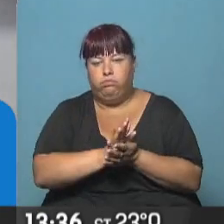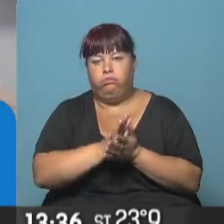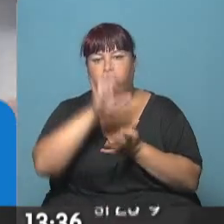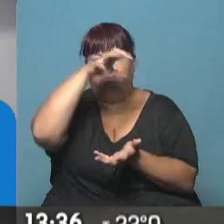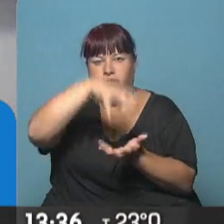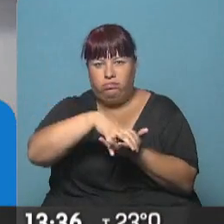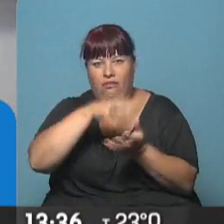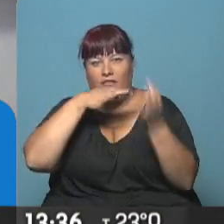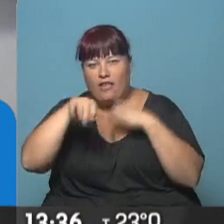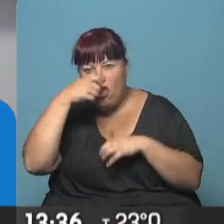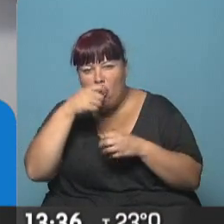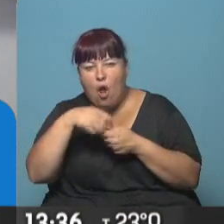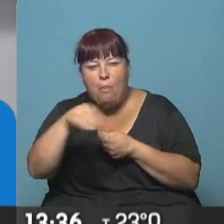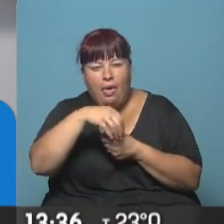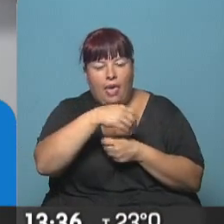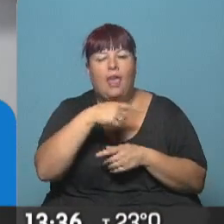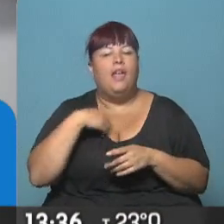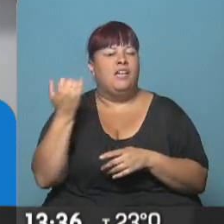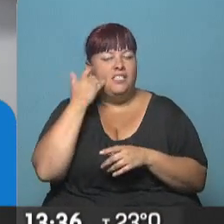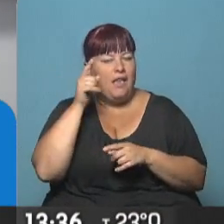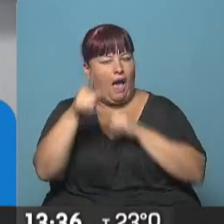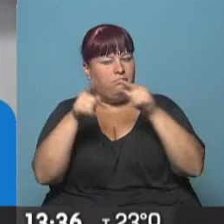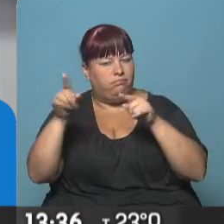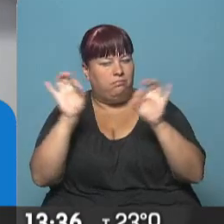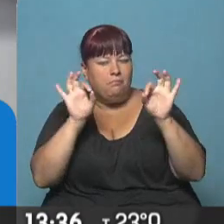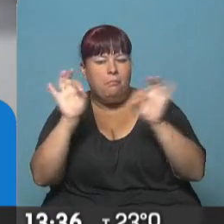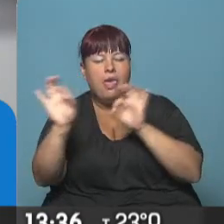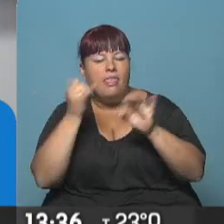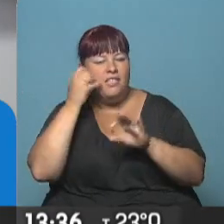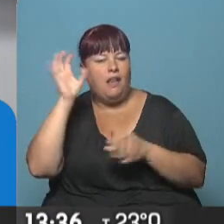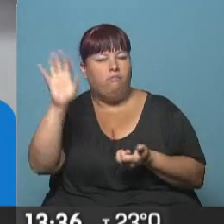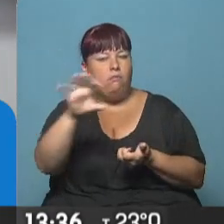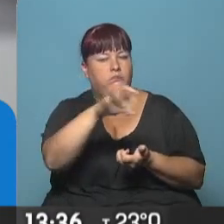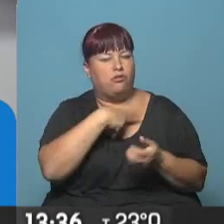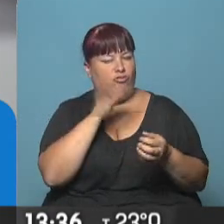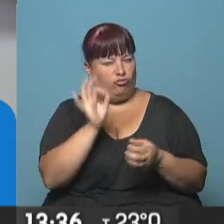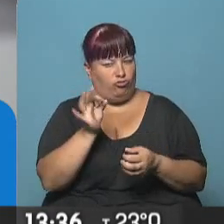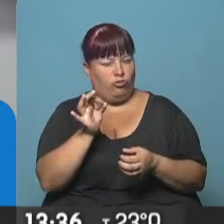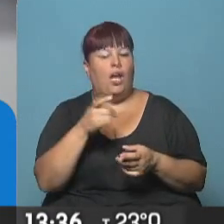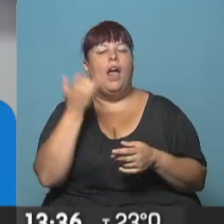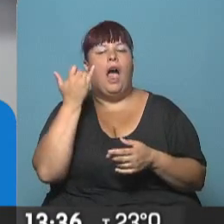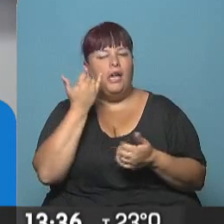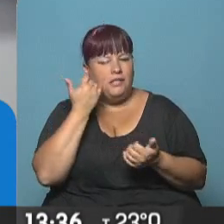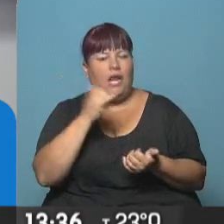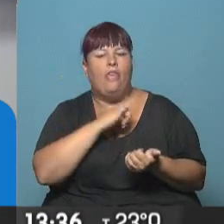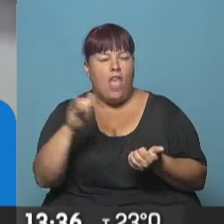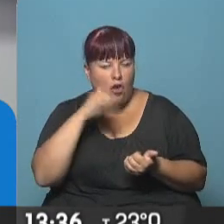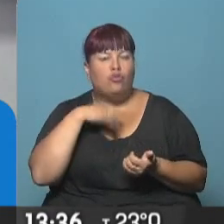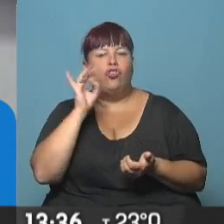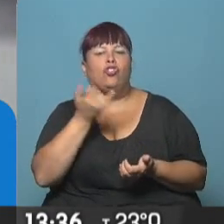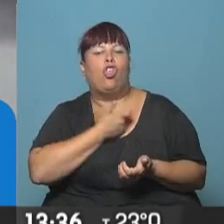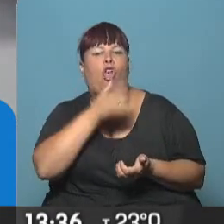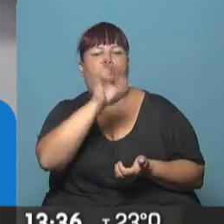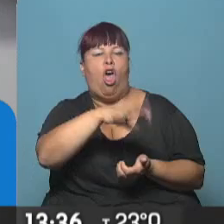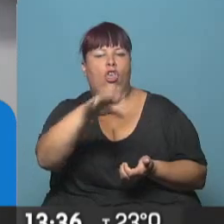bunkers de narcomenudeo los tenemos totalmente georreferenciados tenemos muchas denuncias sabemos dónde están